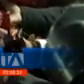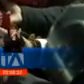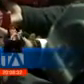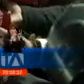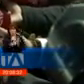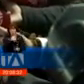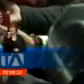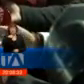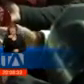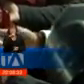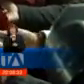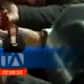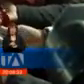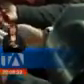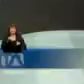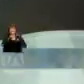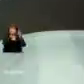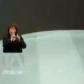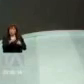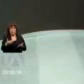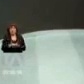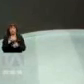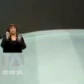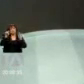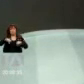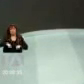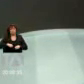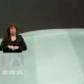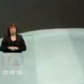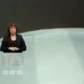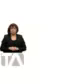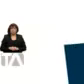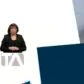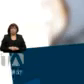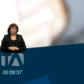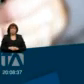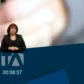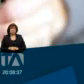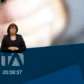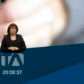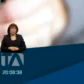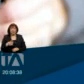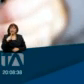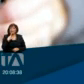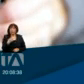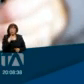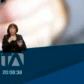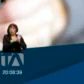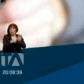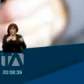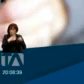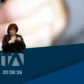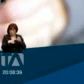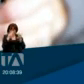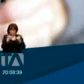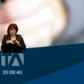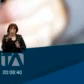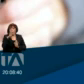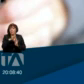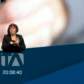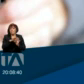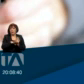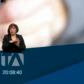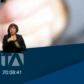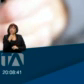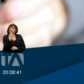una consulta popular de esa manera. Durante esta mesa de trabajo se expuso, por ejemplo, que en Quito se ha dado una reducción de 11